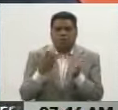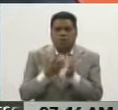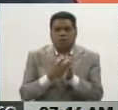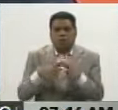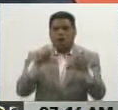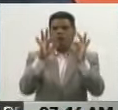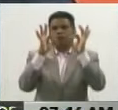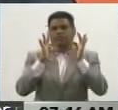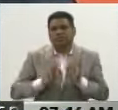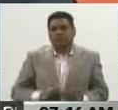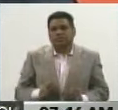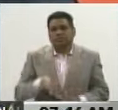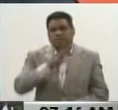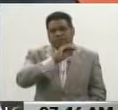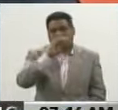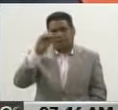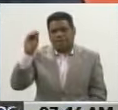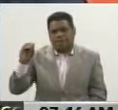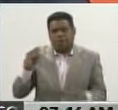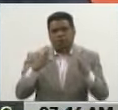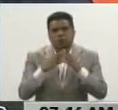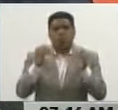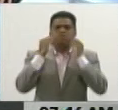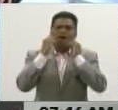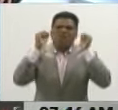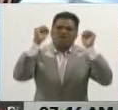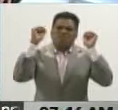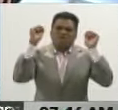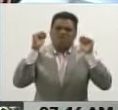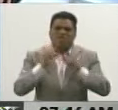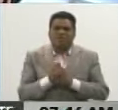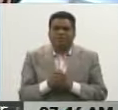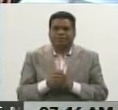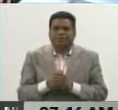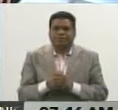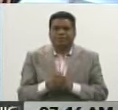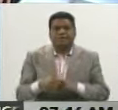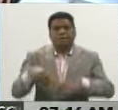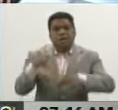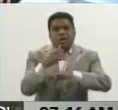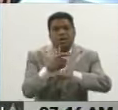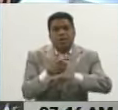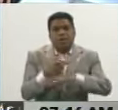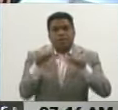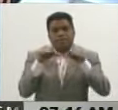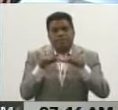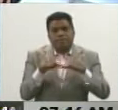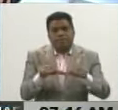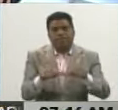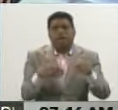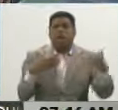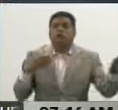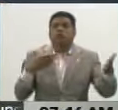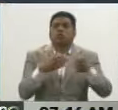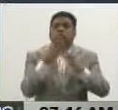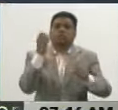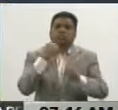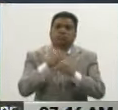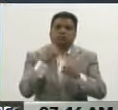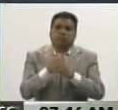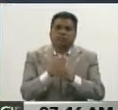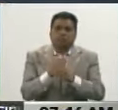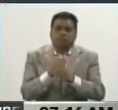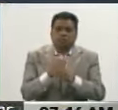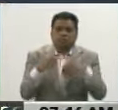al margen del llamado a la violencia. El gobernador de Miranda, que ha estado permanentemente en contra de los trabajadores y trabajadoras